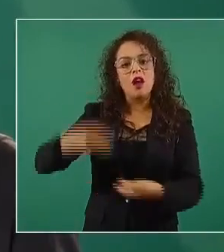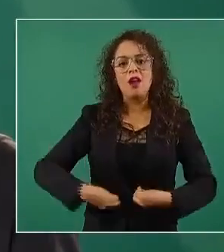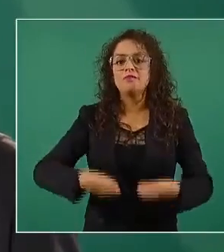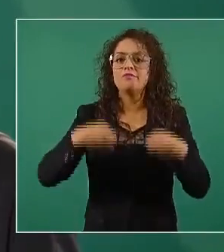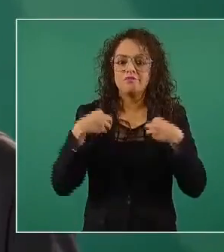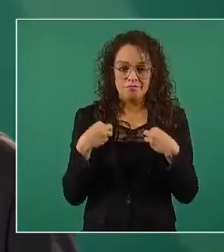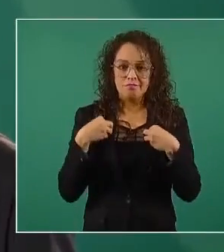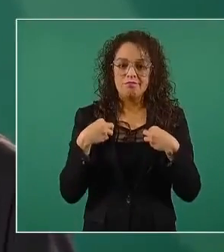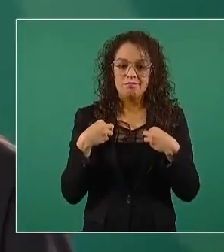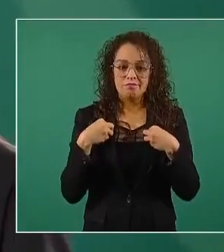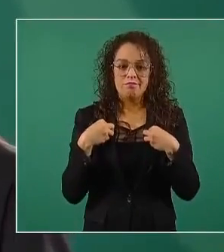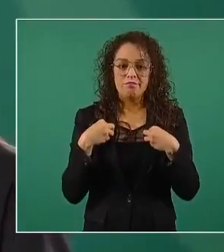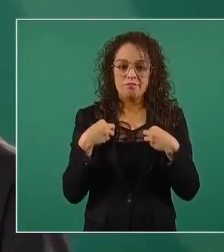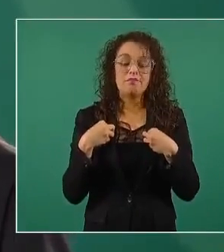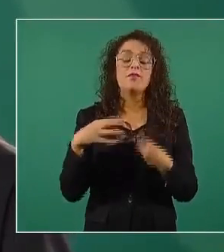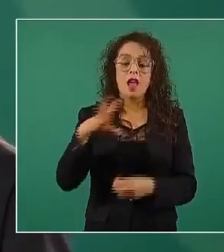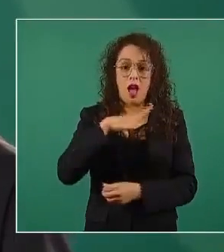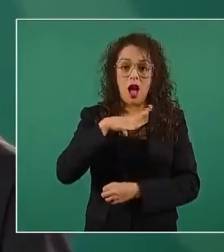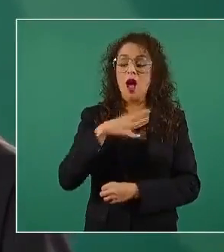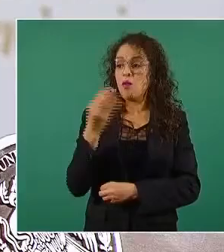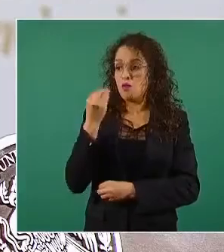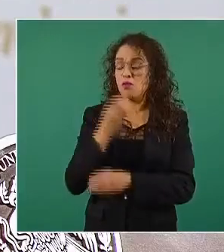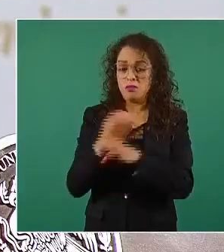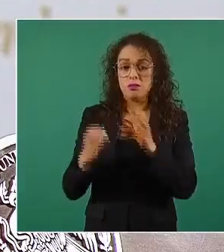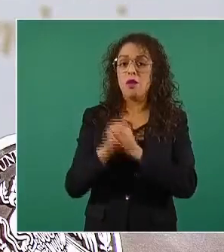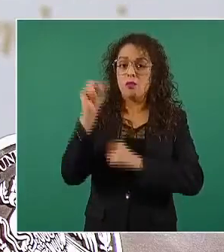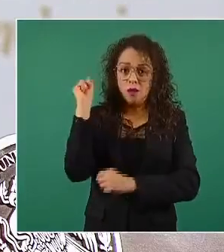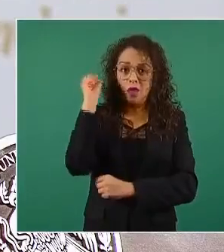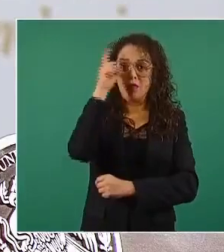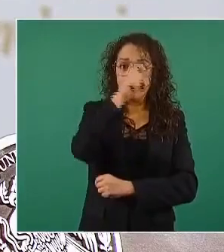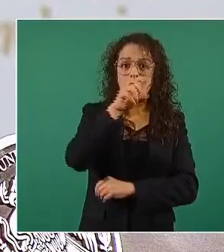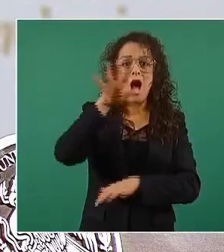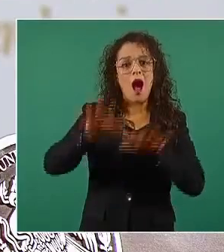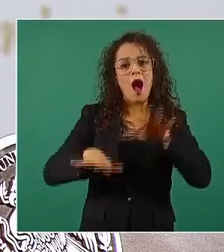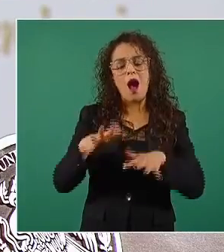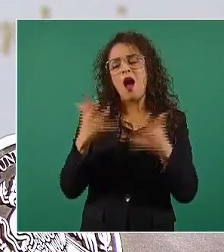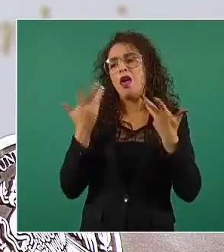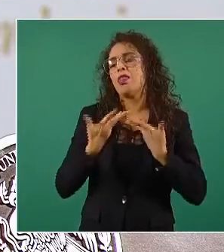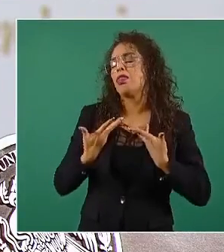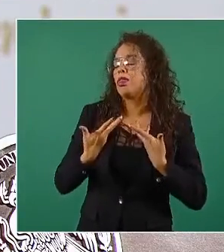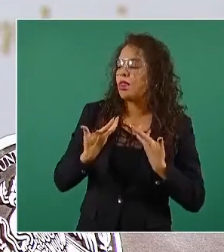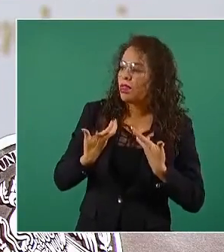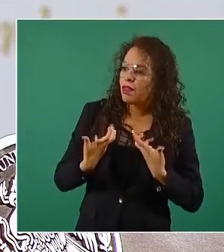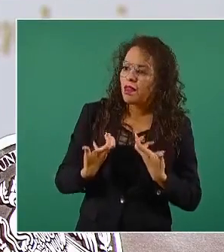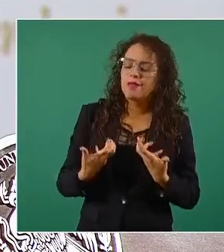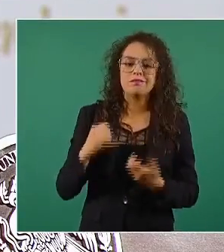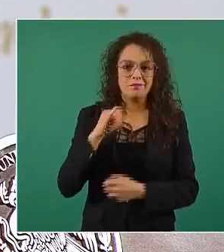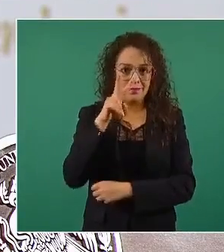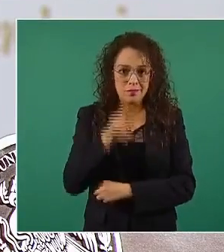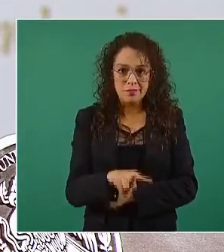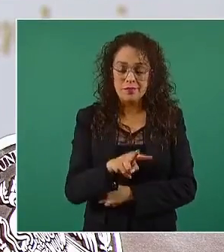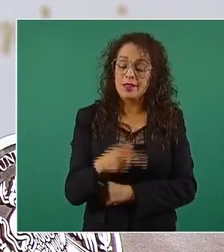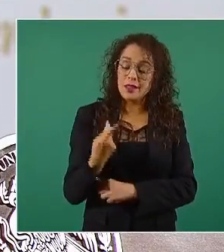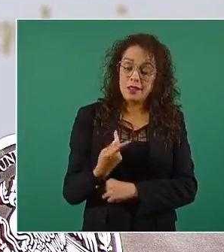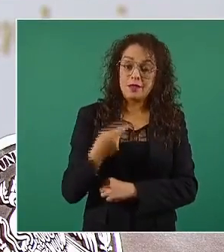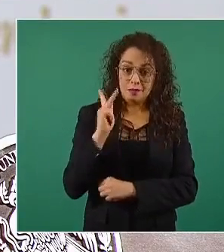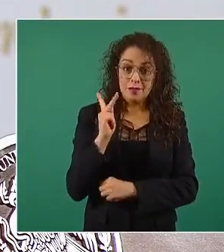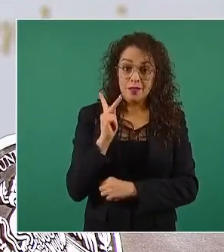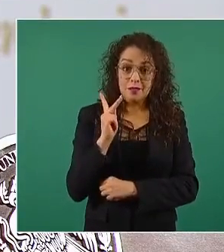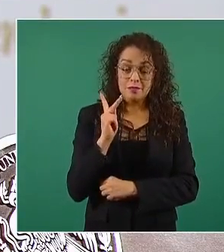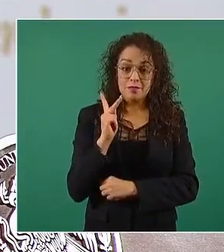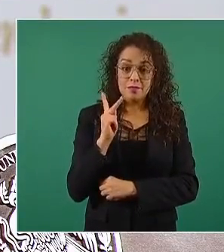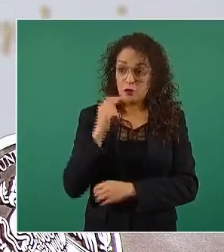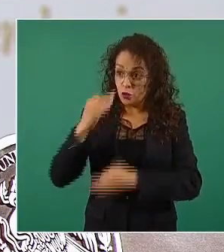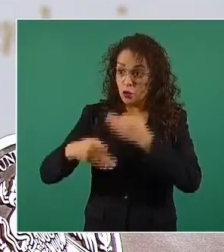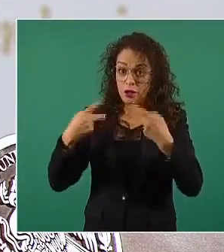dificultades, incluso decepciones. No todos los servidores públicos poseen la sensibilidad para atender a los